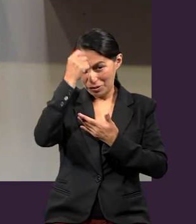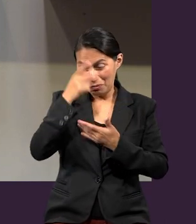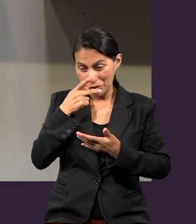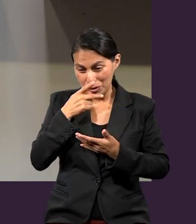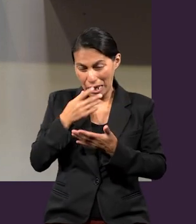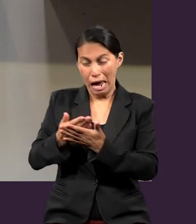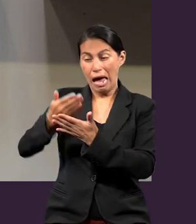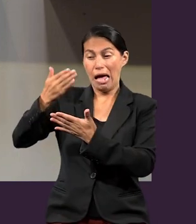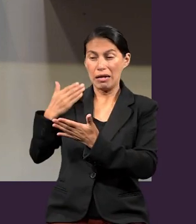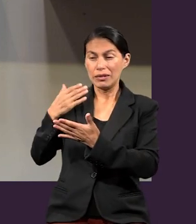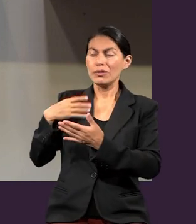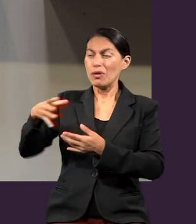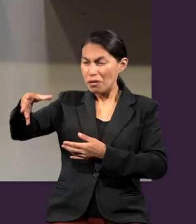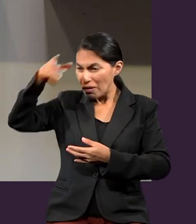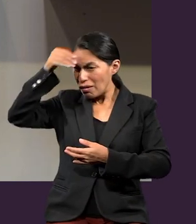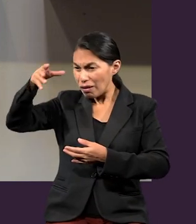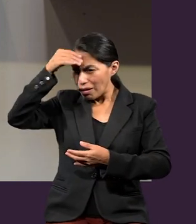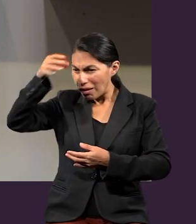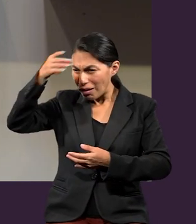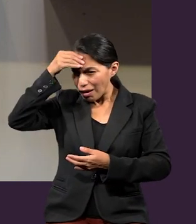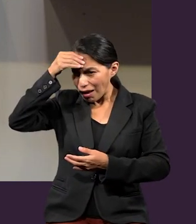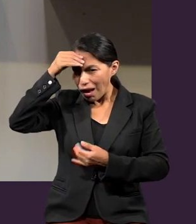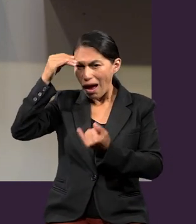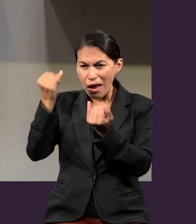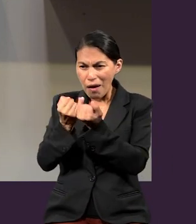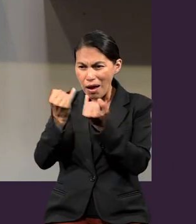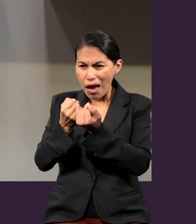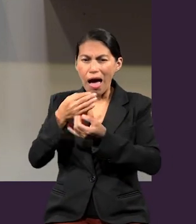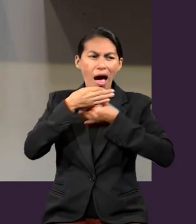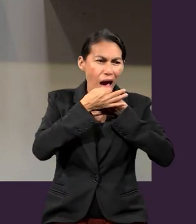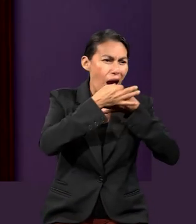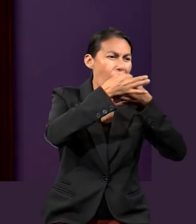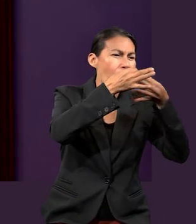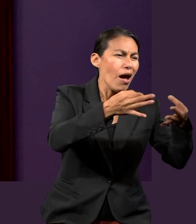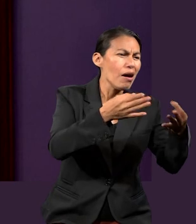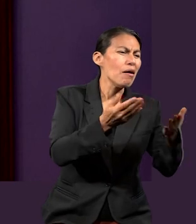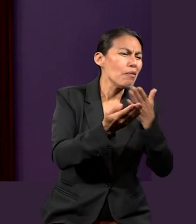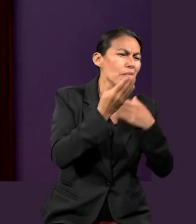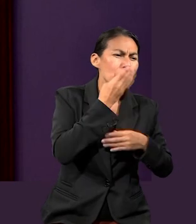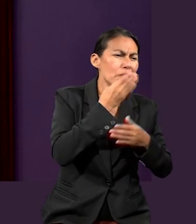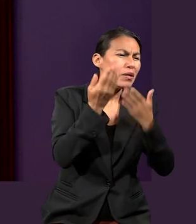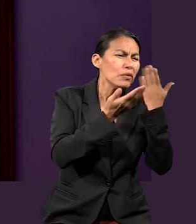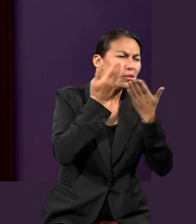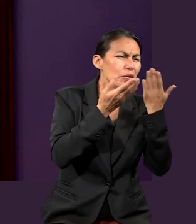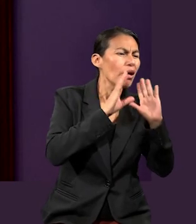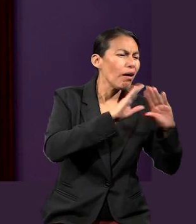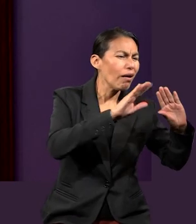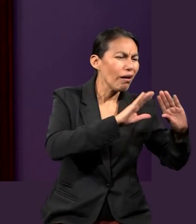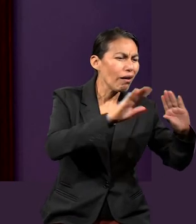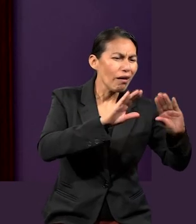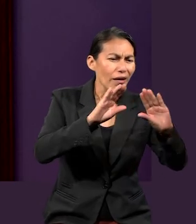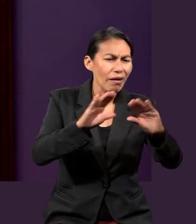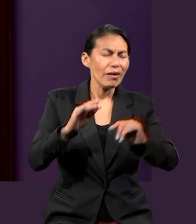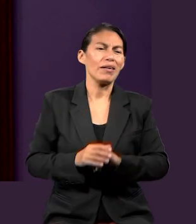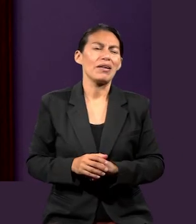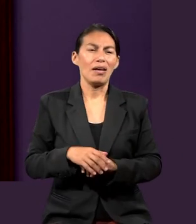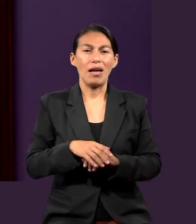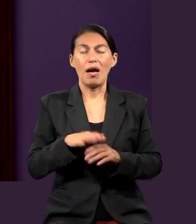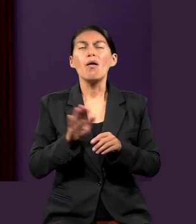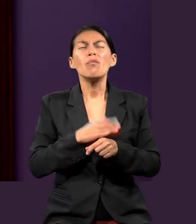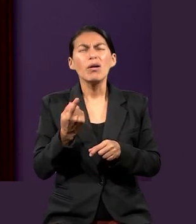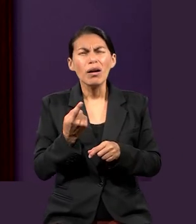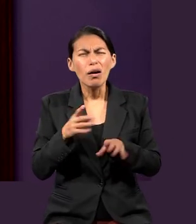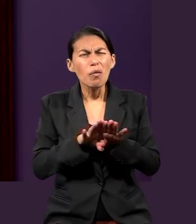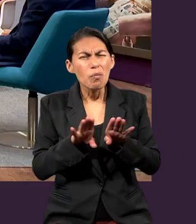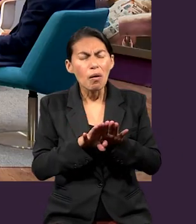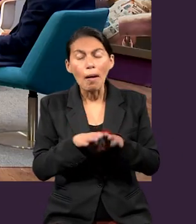yo tuve la oportunidad de compartir el evangelio, dando estudios bíblicos. Y mi preparación fue esa, el ver, el ver a mi padre, el poder